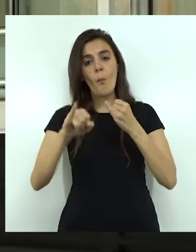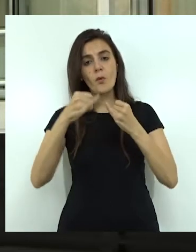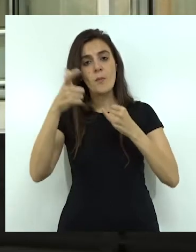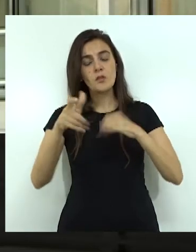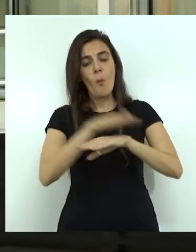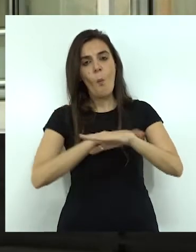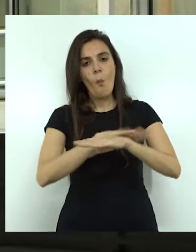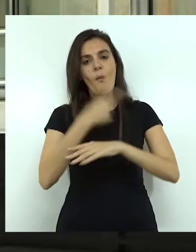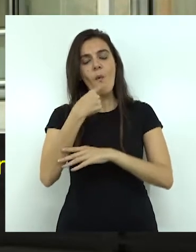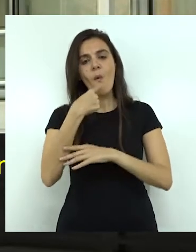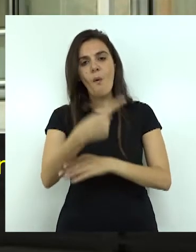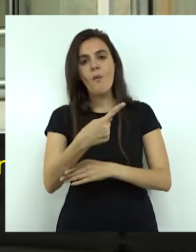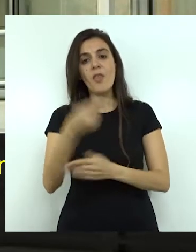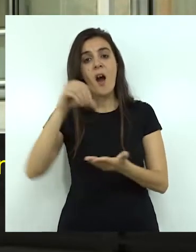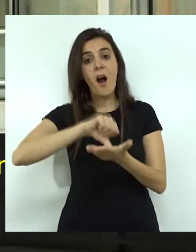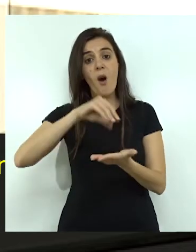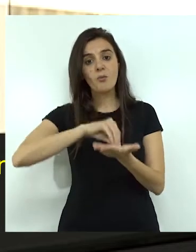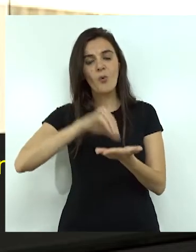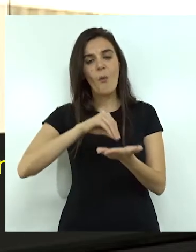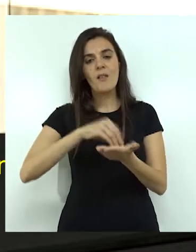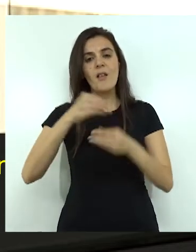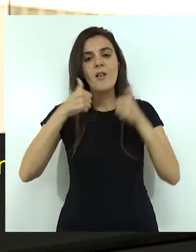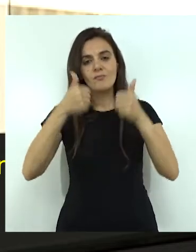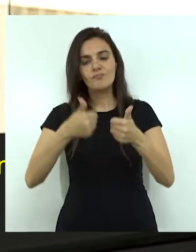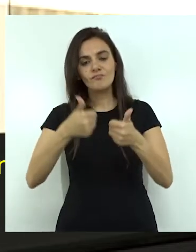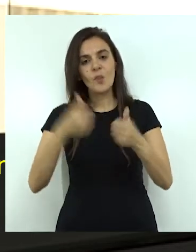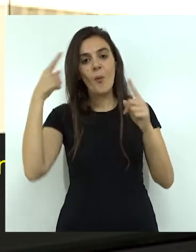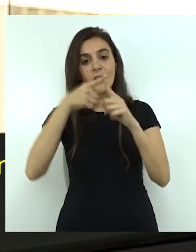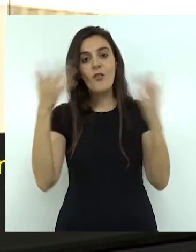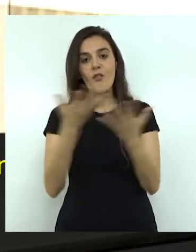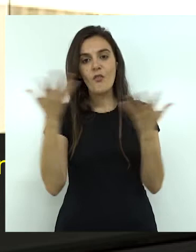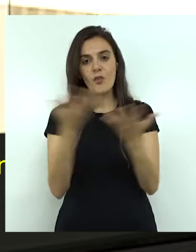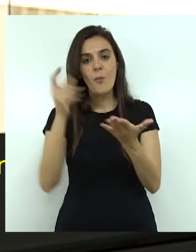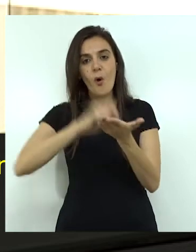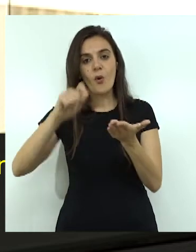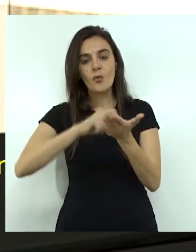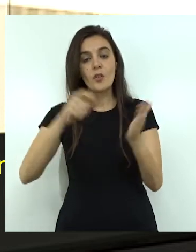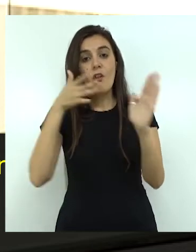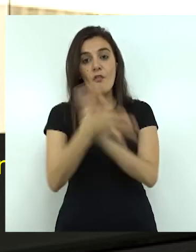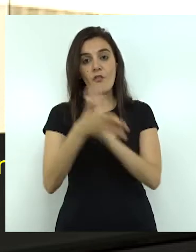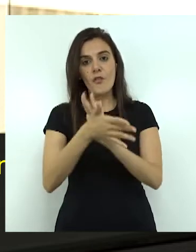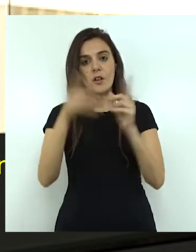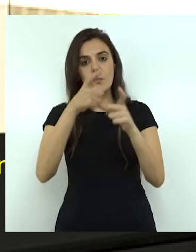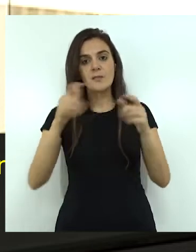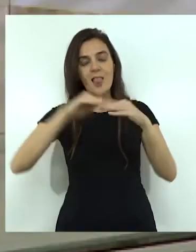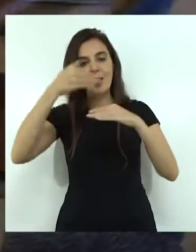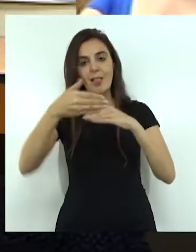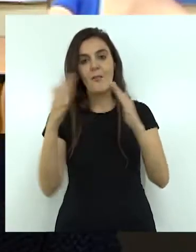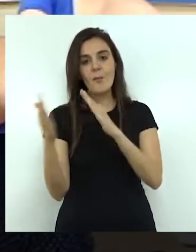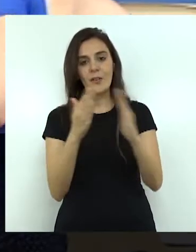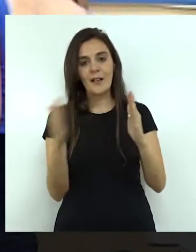ha emplazado al gobierno central a poner en marcha iniciativas que contribuyan a fomentar los contratos fijos por delante de los temporales